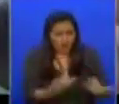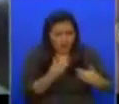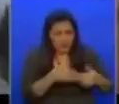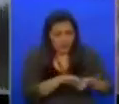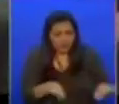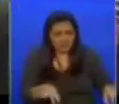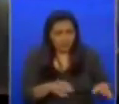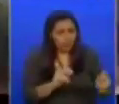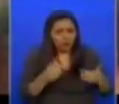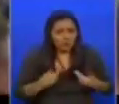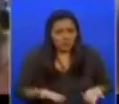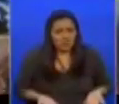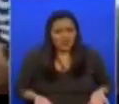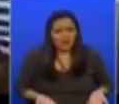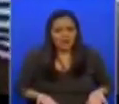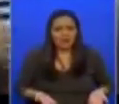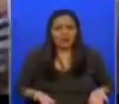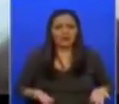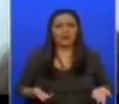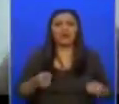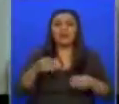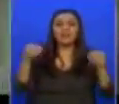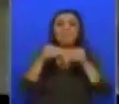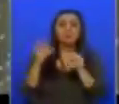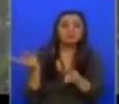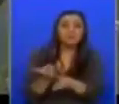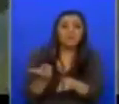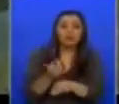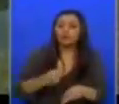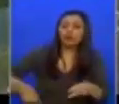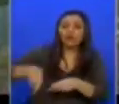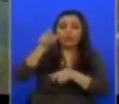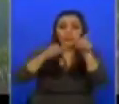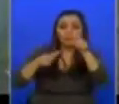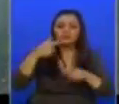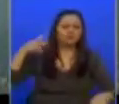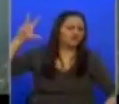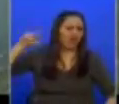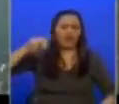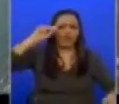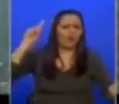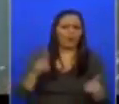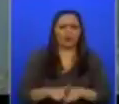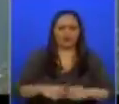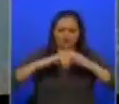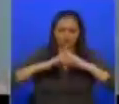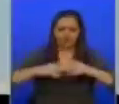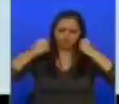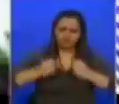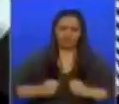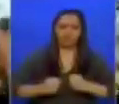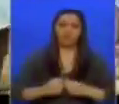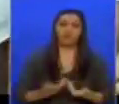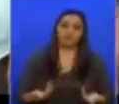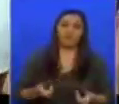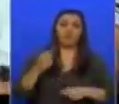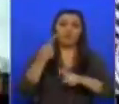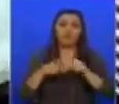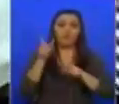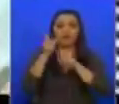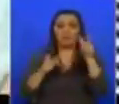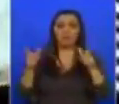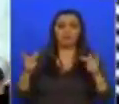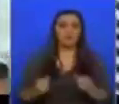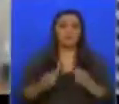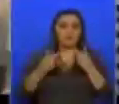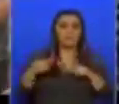casas. Pese al evidente riesgo que existe en la zona, varios moradores se oponen a salir del lugar. Sin embargo, los ciudadanos que